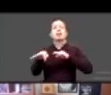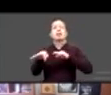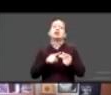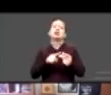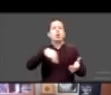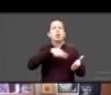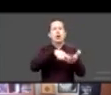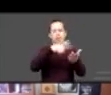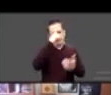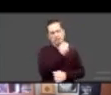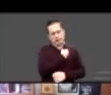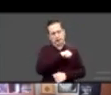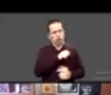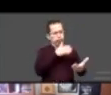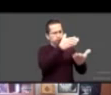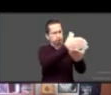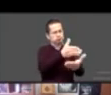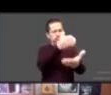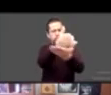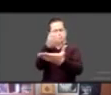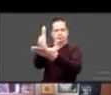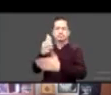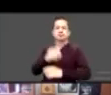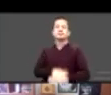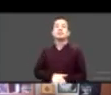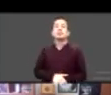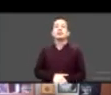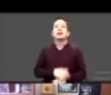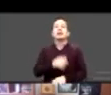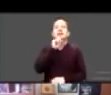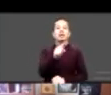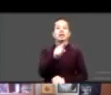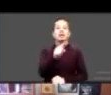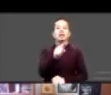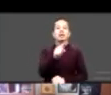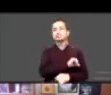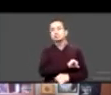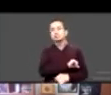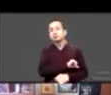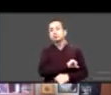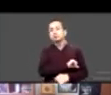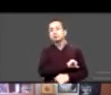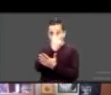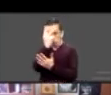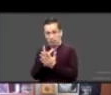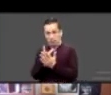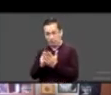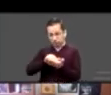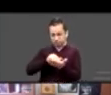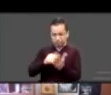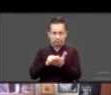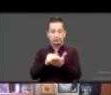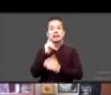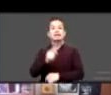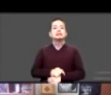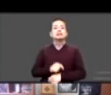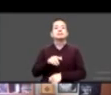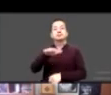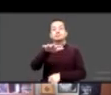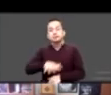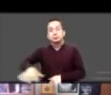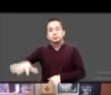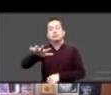también tenemos otra estrategia que es fundamental y que son los brigadistas indígenas. Estos